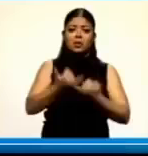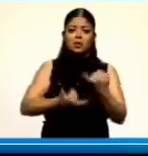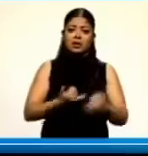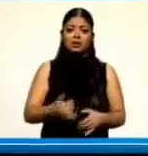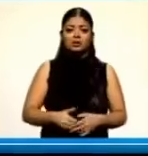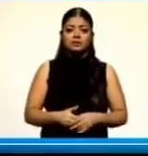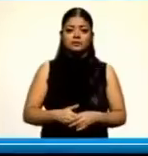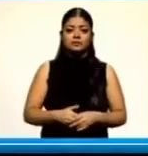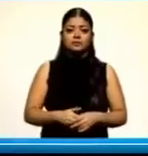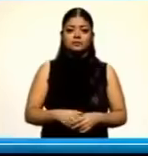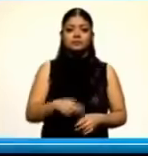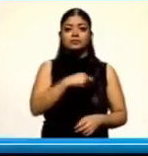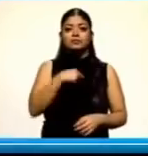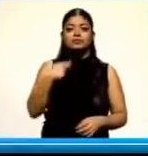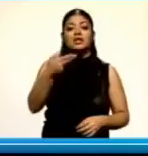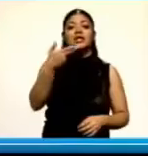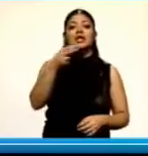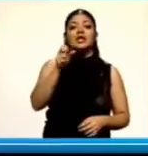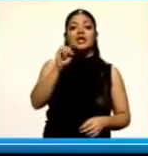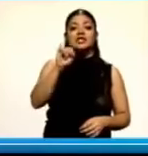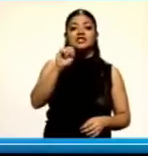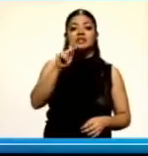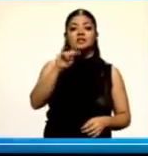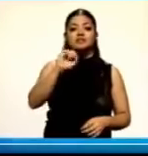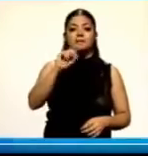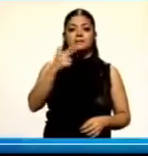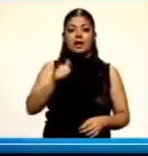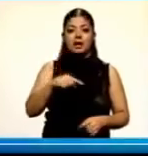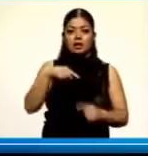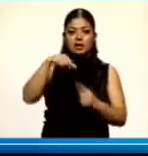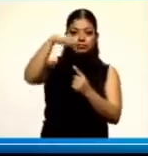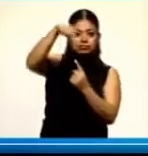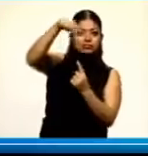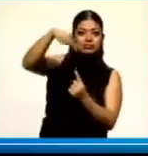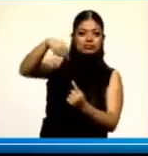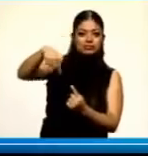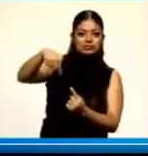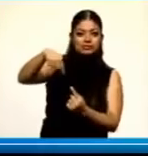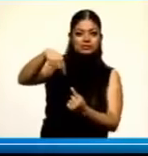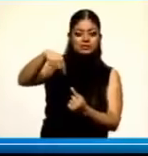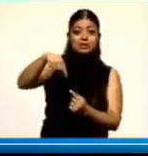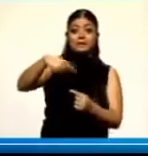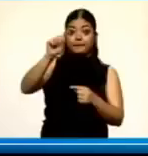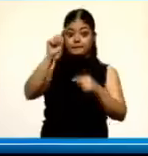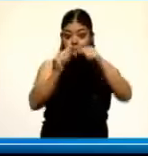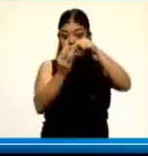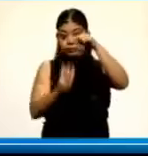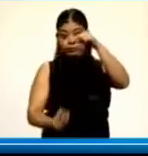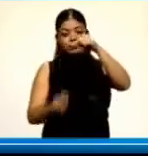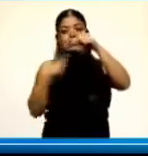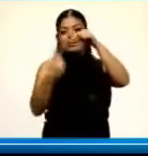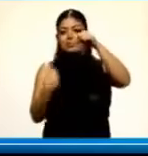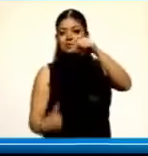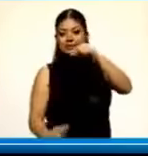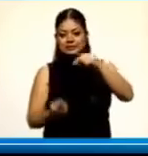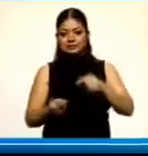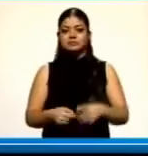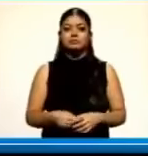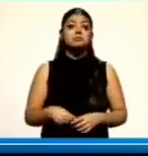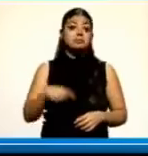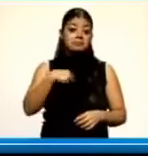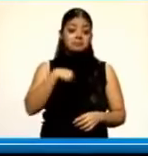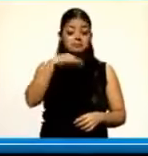juguete. Les decimos Ishivista. Que gira, sí, Ishivista, pero que gira de la cola, no de la punta. Yo creo que es